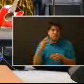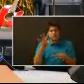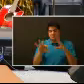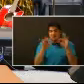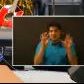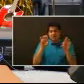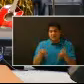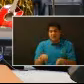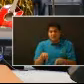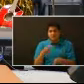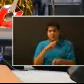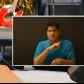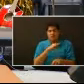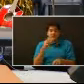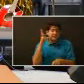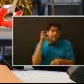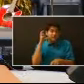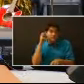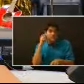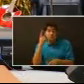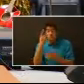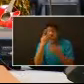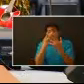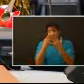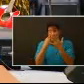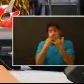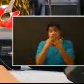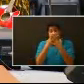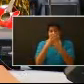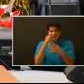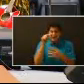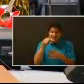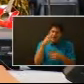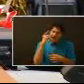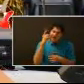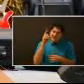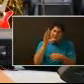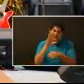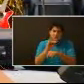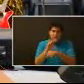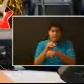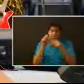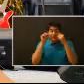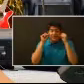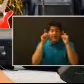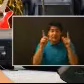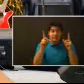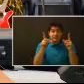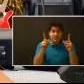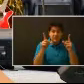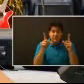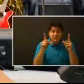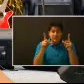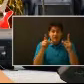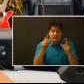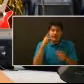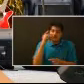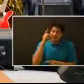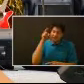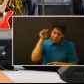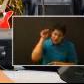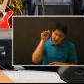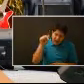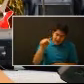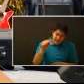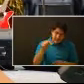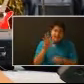incluso adentro de una cárcel literal, y que el Señor ahí le permita despertar. Que el Señor le permita